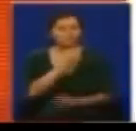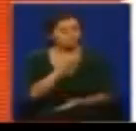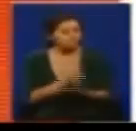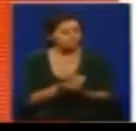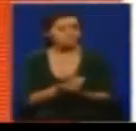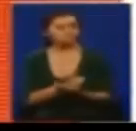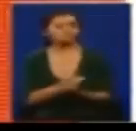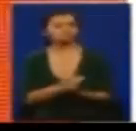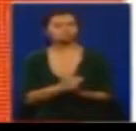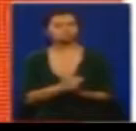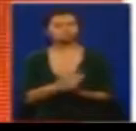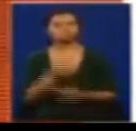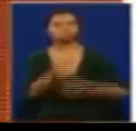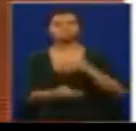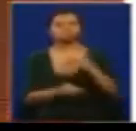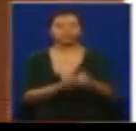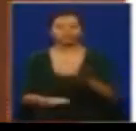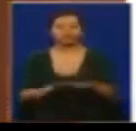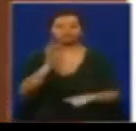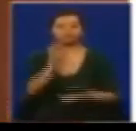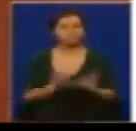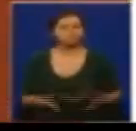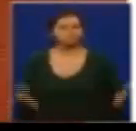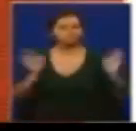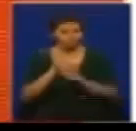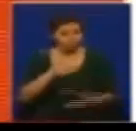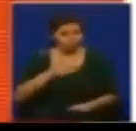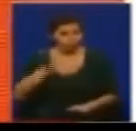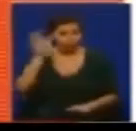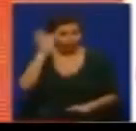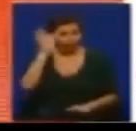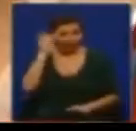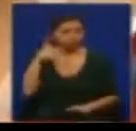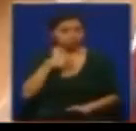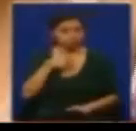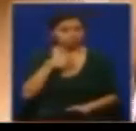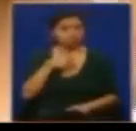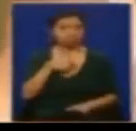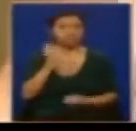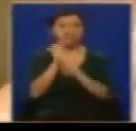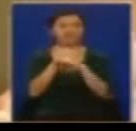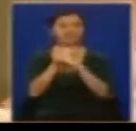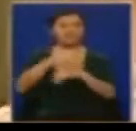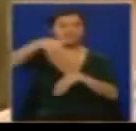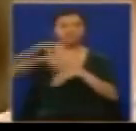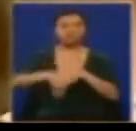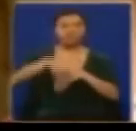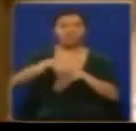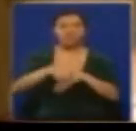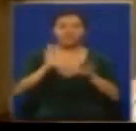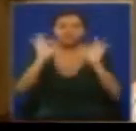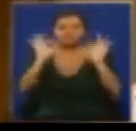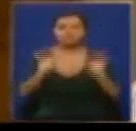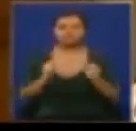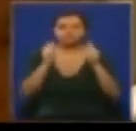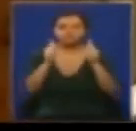realmente un paso fundamental. Creo incluso que es la única carrera de ingeniería Sudamérica acreditada por la